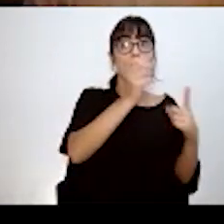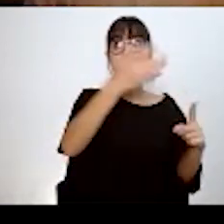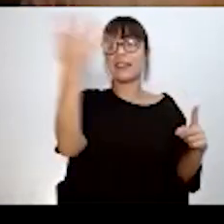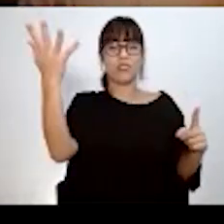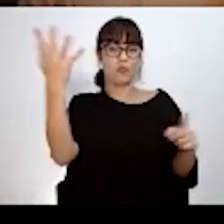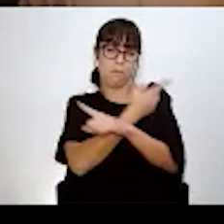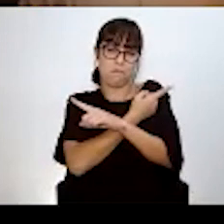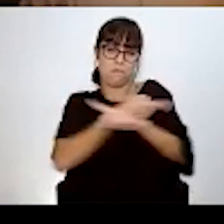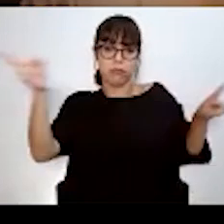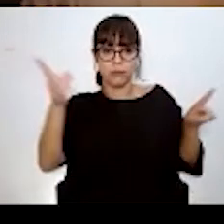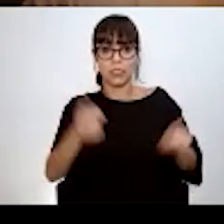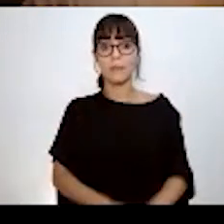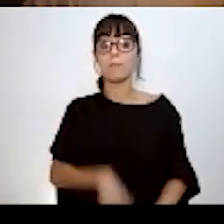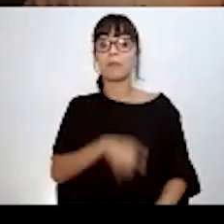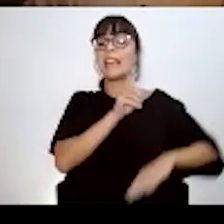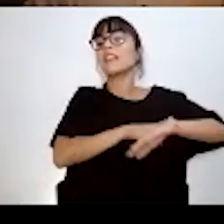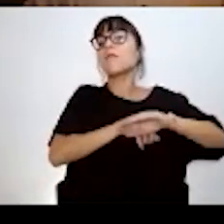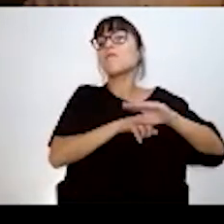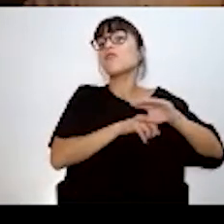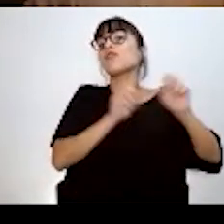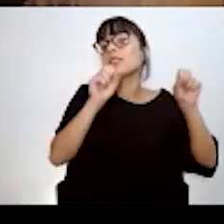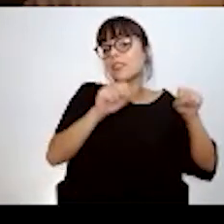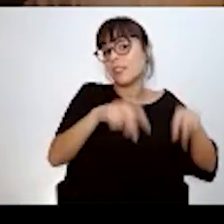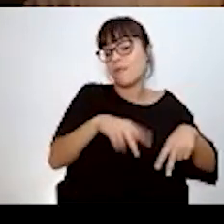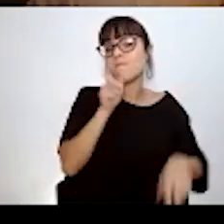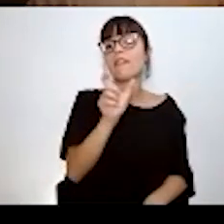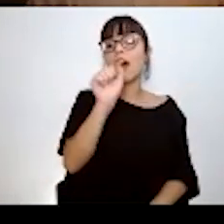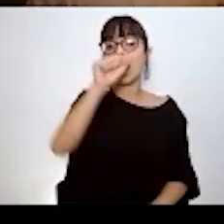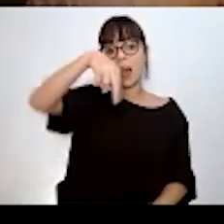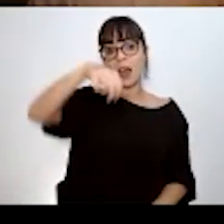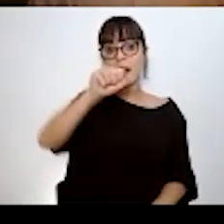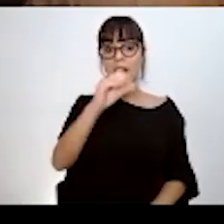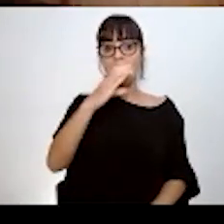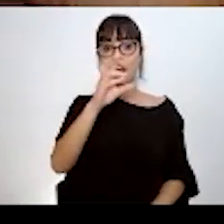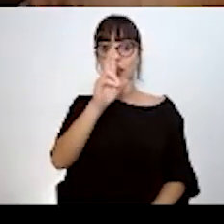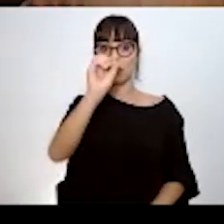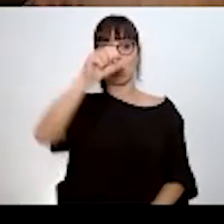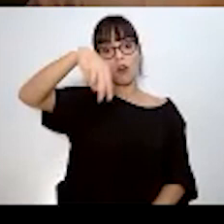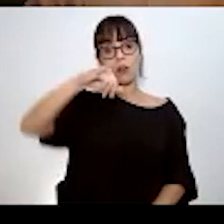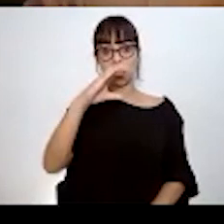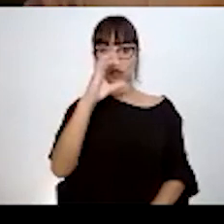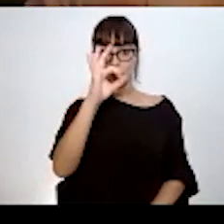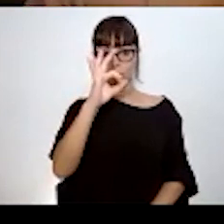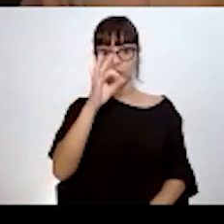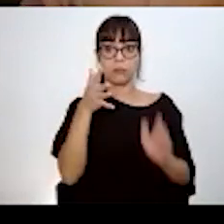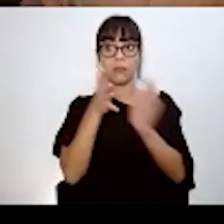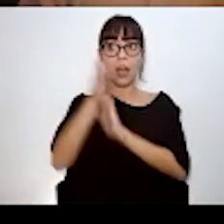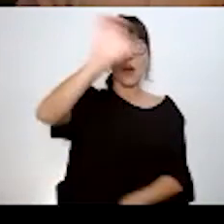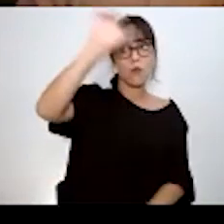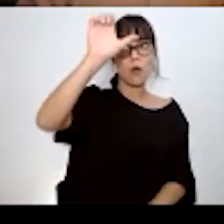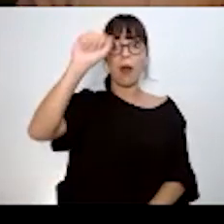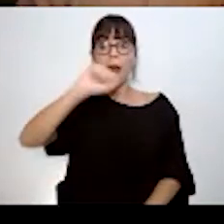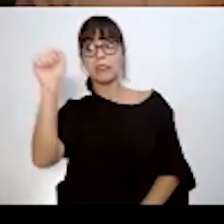de nuevo, anacrónicos, sin tiempo, donde no se pueden establecer relaciones con otros territorios africanos, europeos o